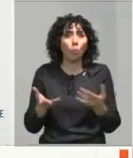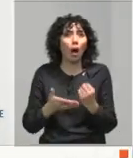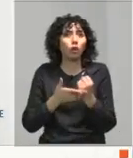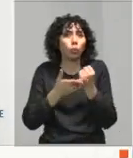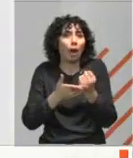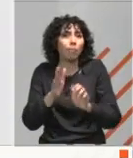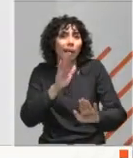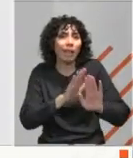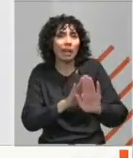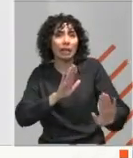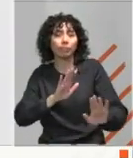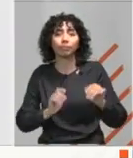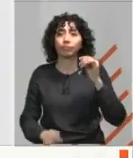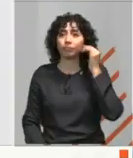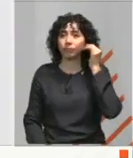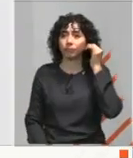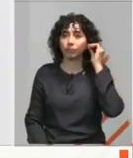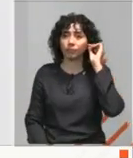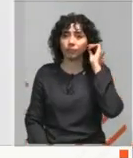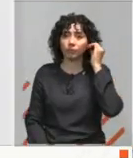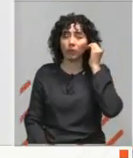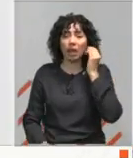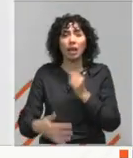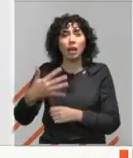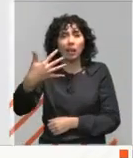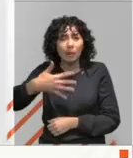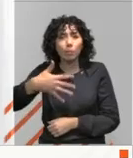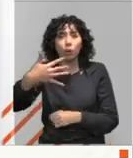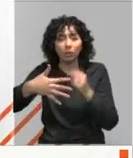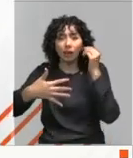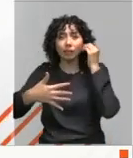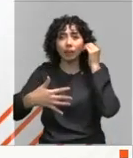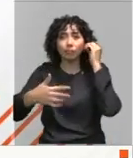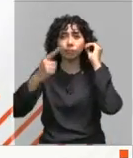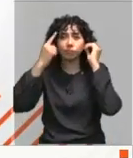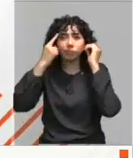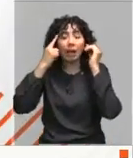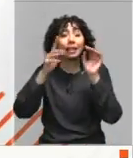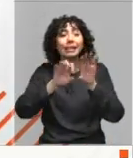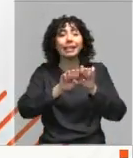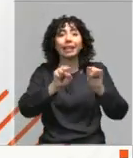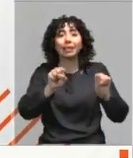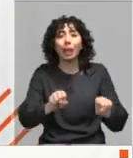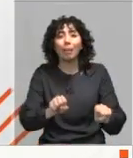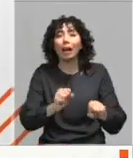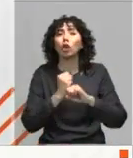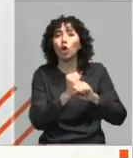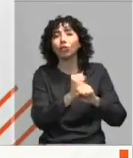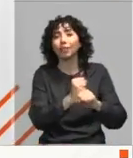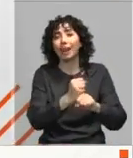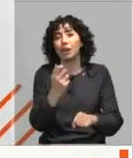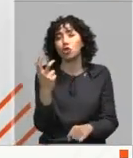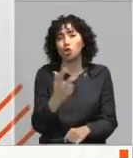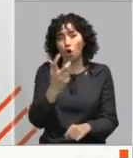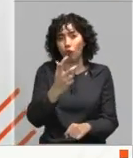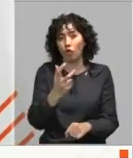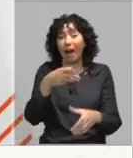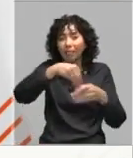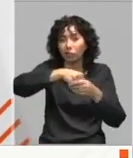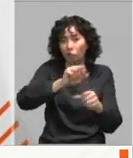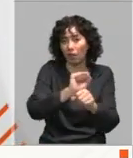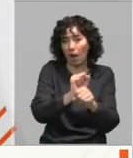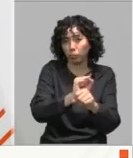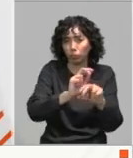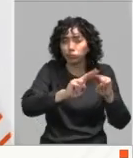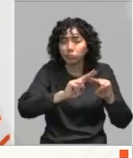prevenir. Es importantísimo considerar la instalación de sistemas antirrobos adicionales a los vehículos,